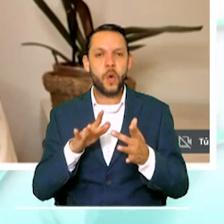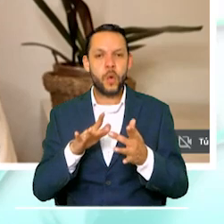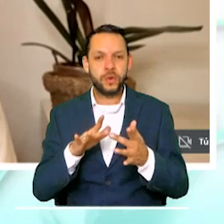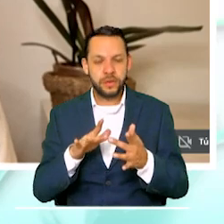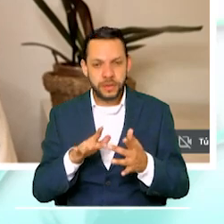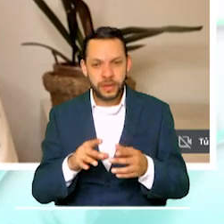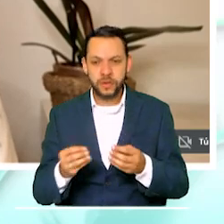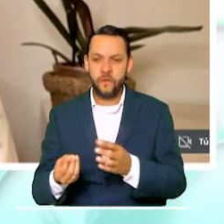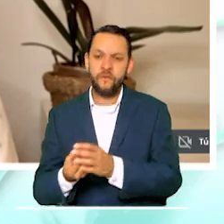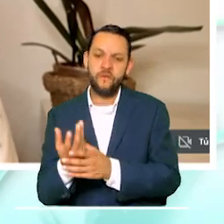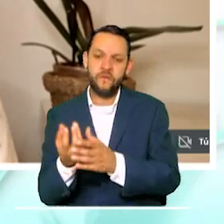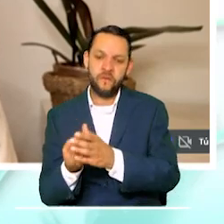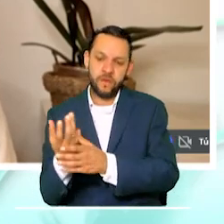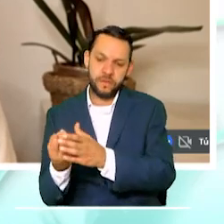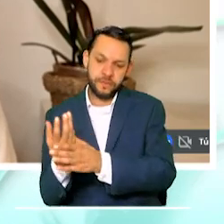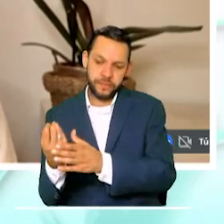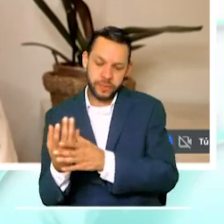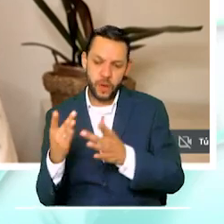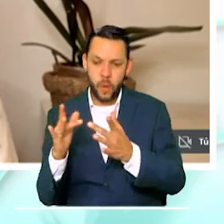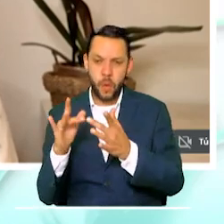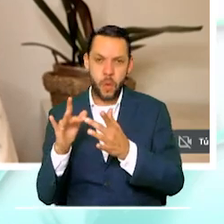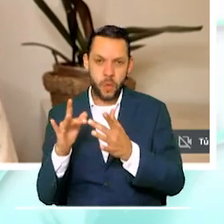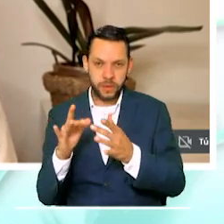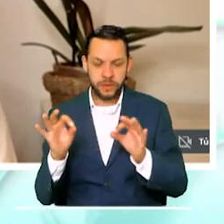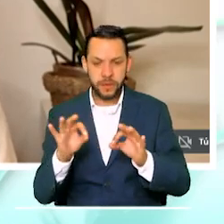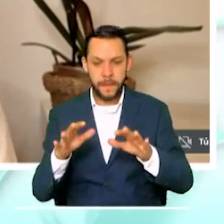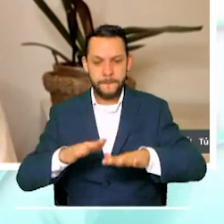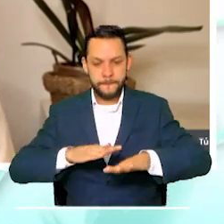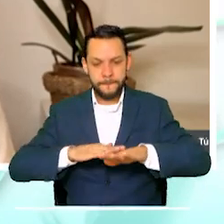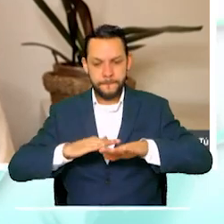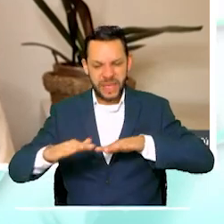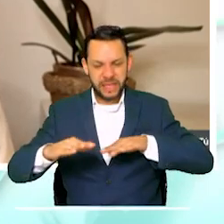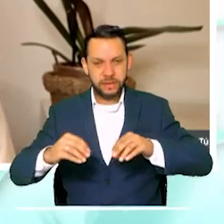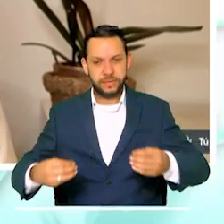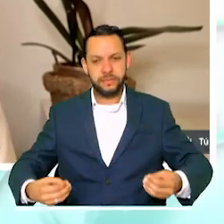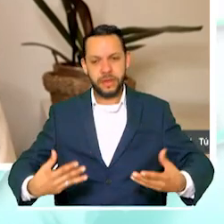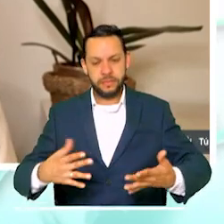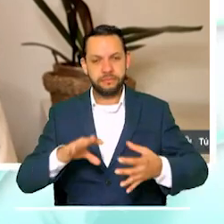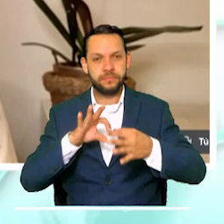plantas con el piso, de los dedos.